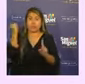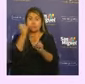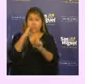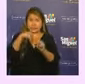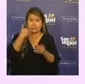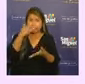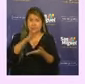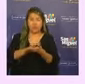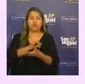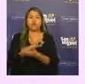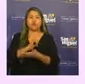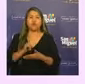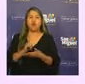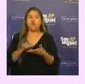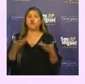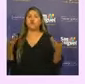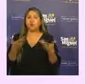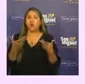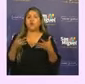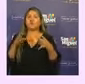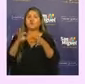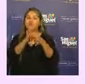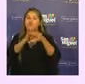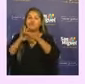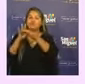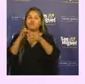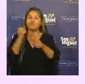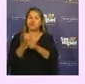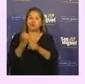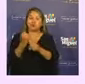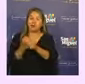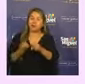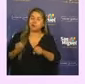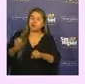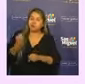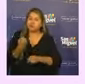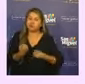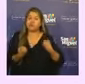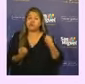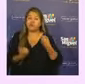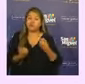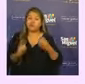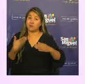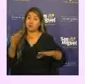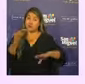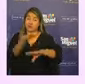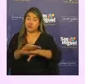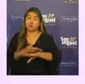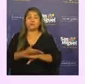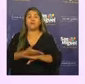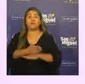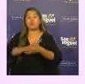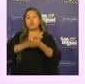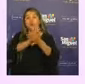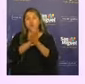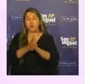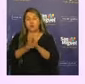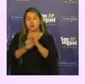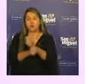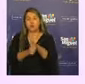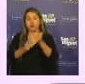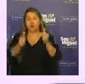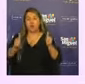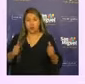que con unidad y con trabajo colectivo. Así que pedir y ahí a todas las autoridades